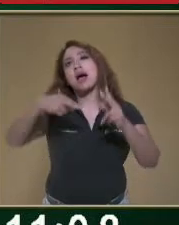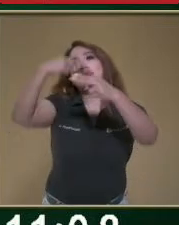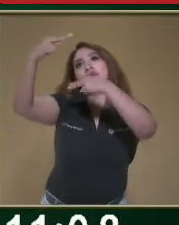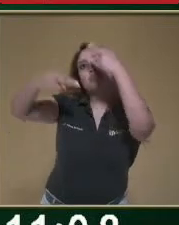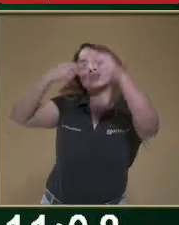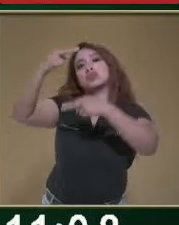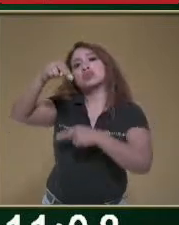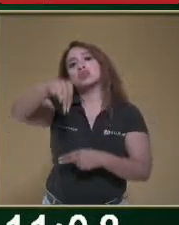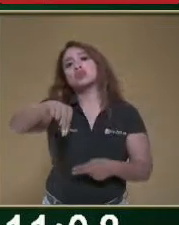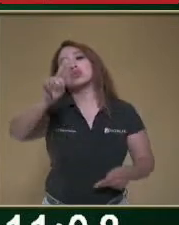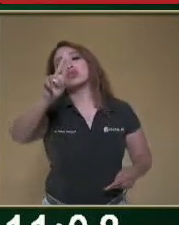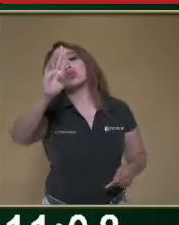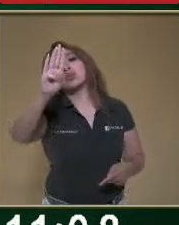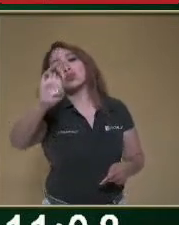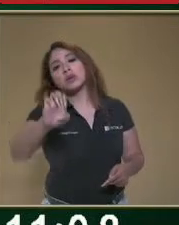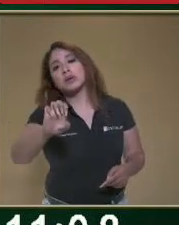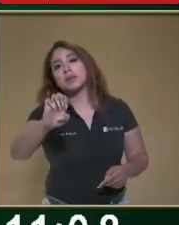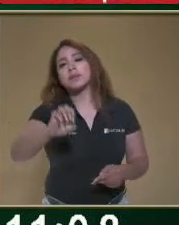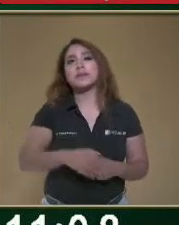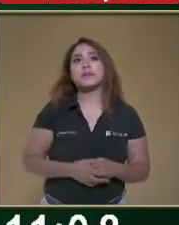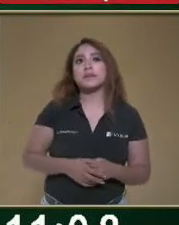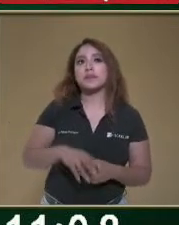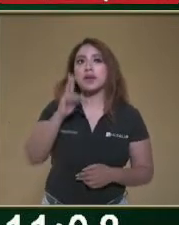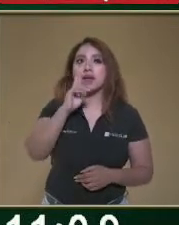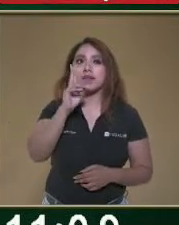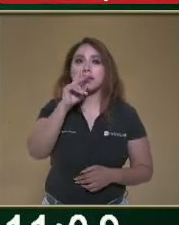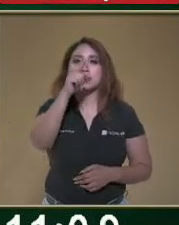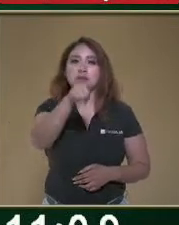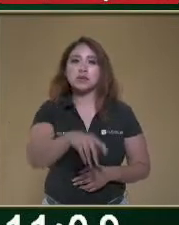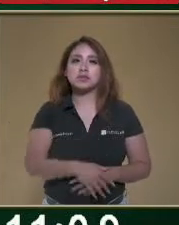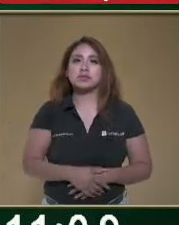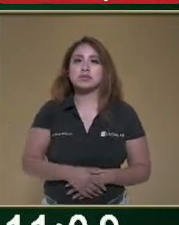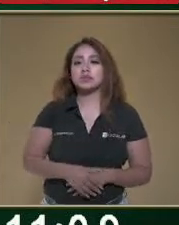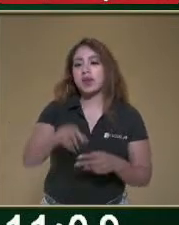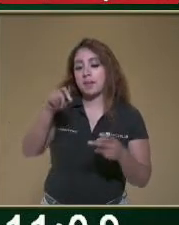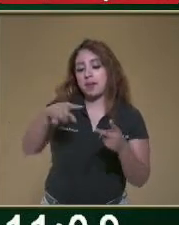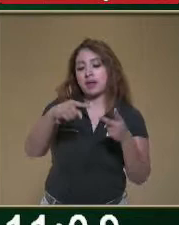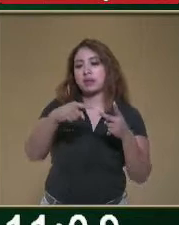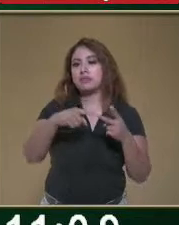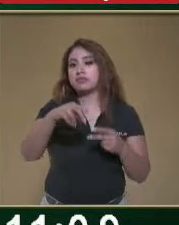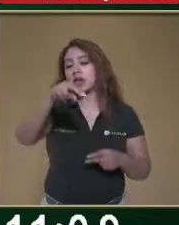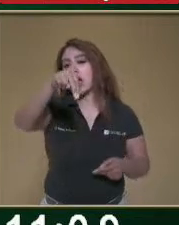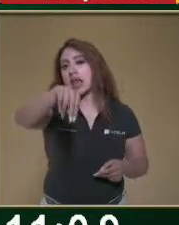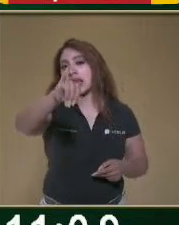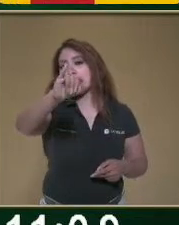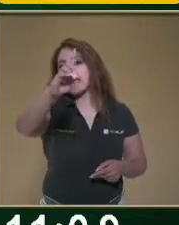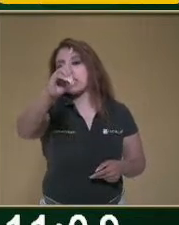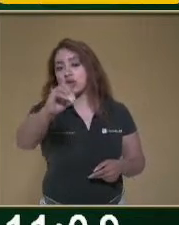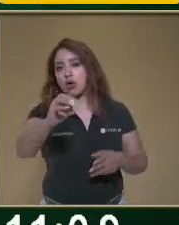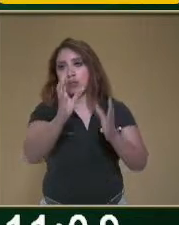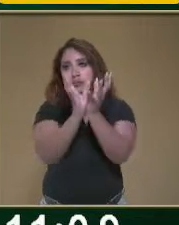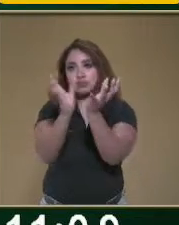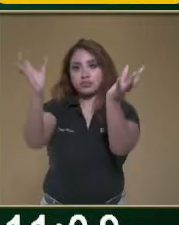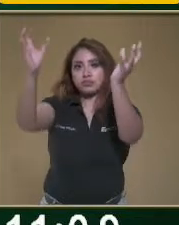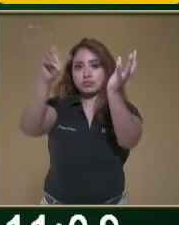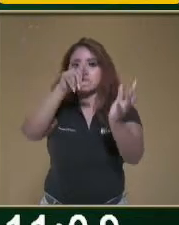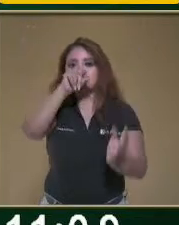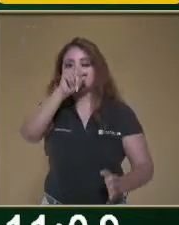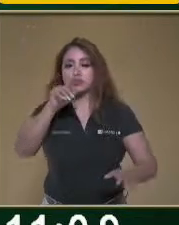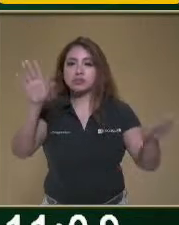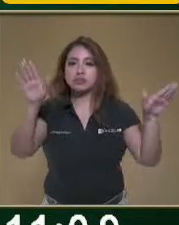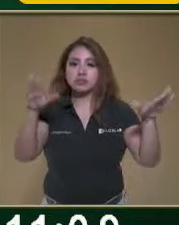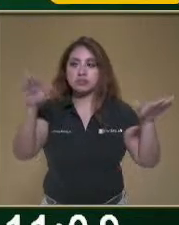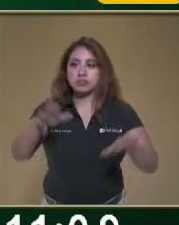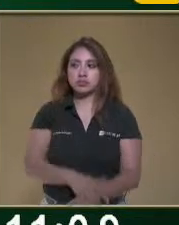nube, y ahí pues como nos dice el dibujo en el alfabeto, pues nido también podría ser. ¿Cuál de las dos letras